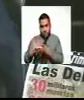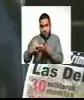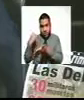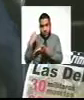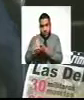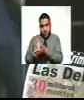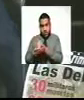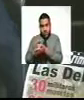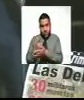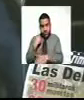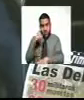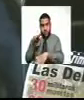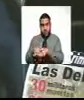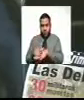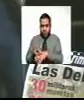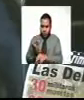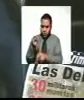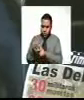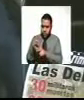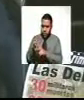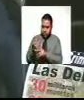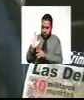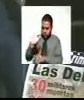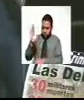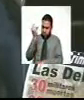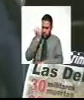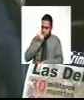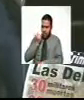hablar de su buen nombre a futuro.